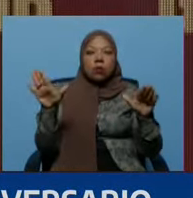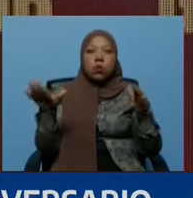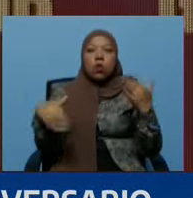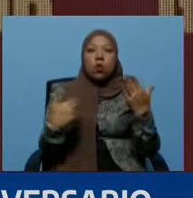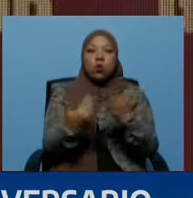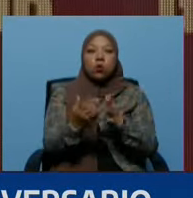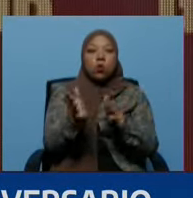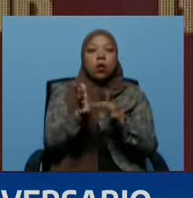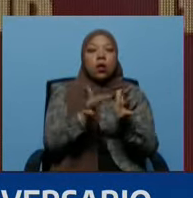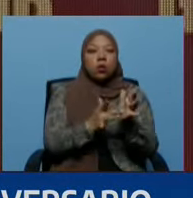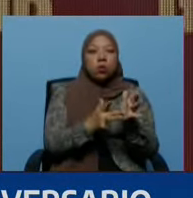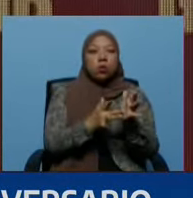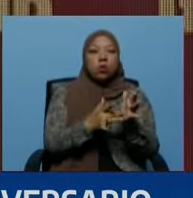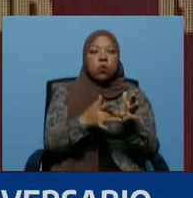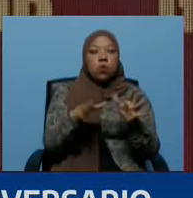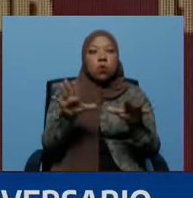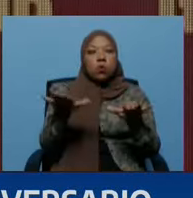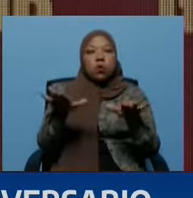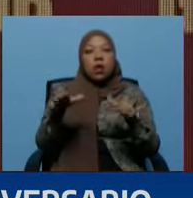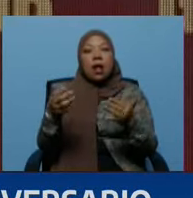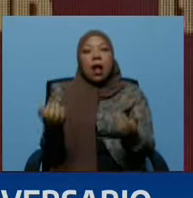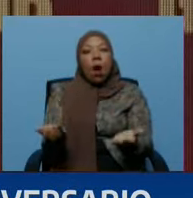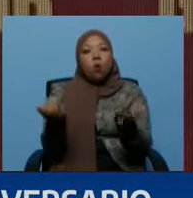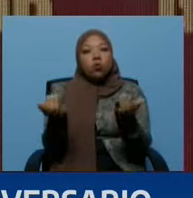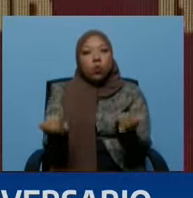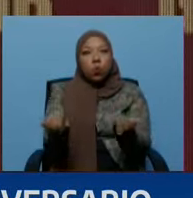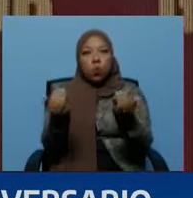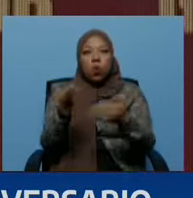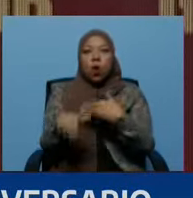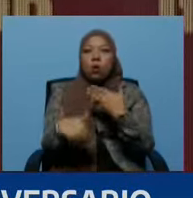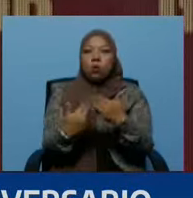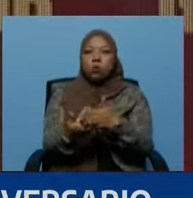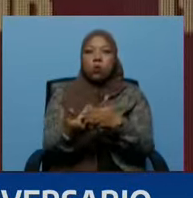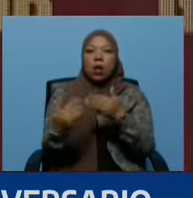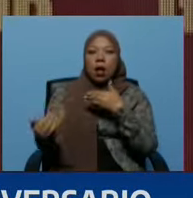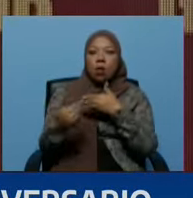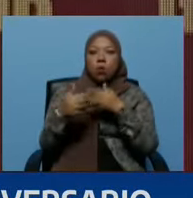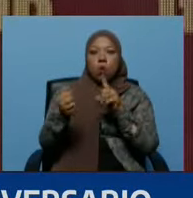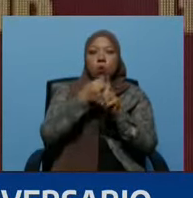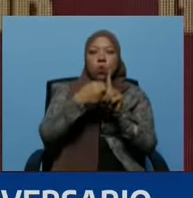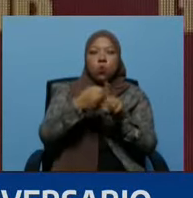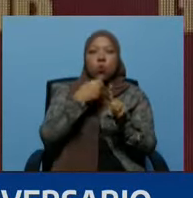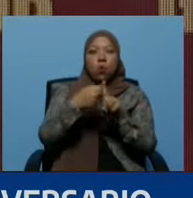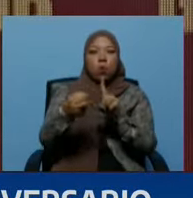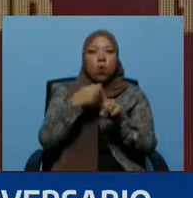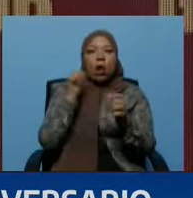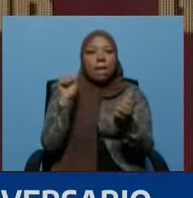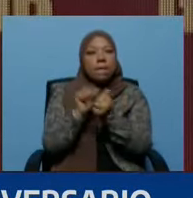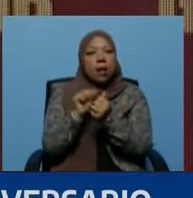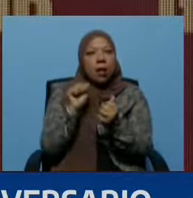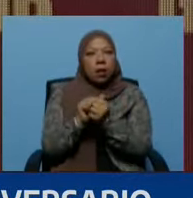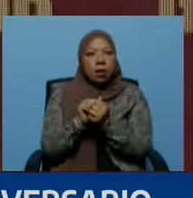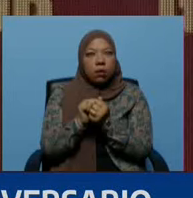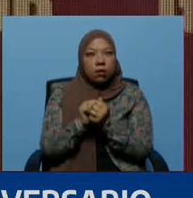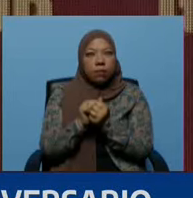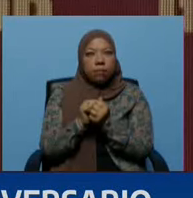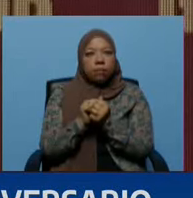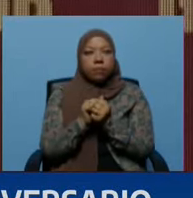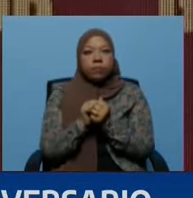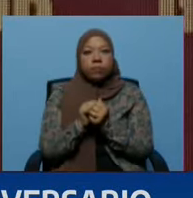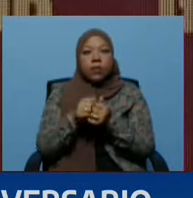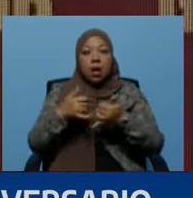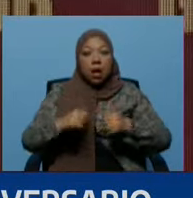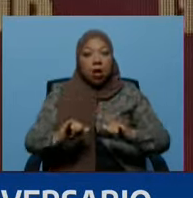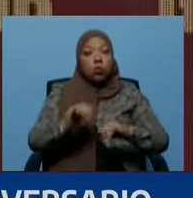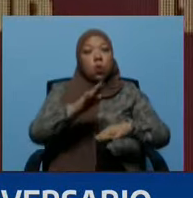de ti y en sus manos te sostendrá para que no tropieces con tu pie en piedra. Jesús le